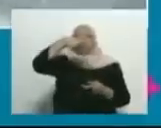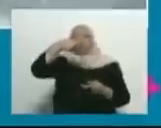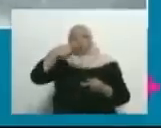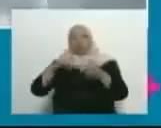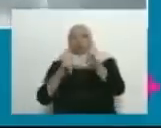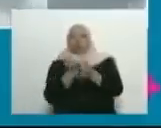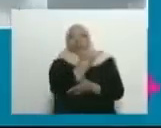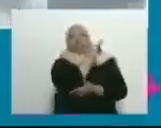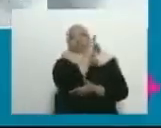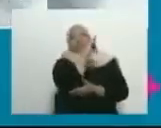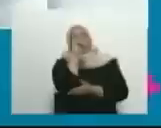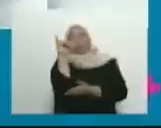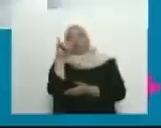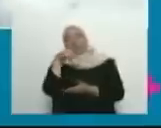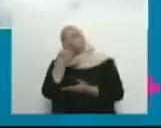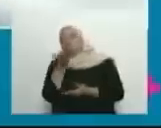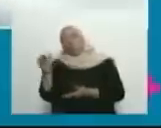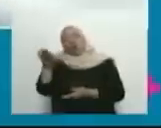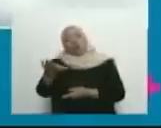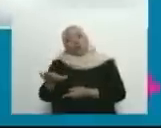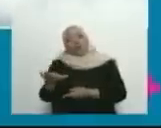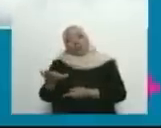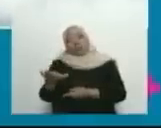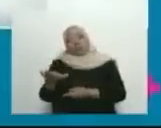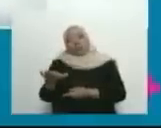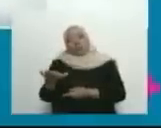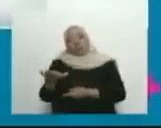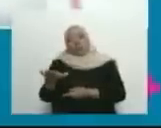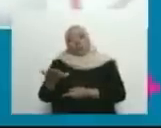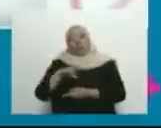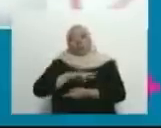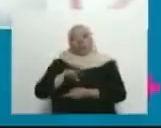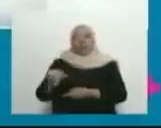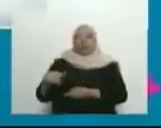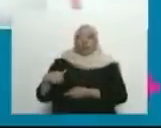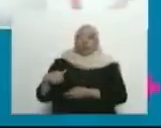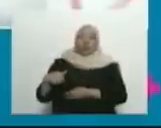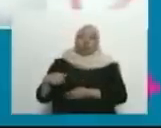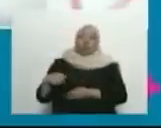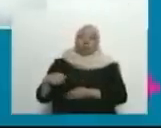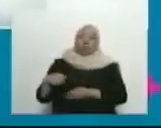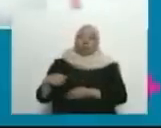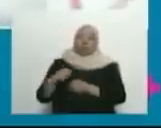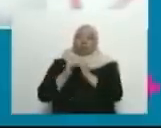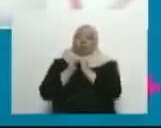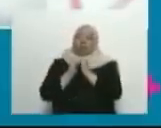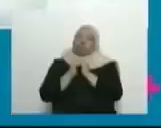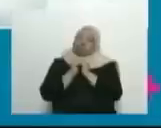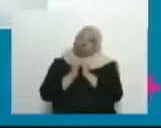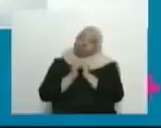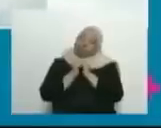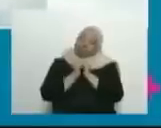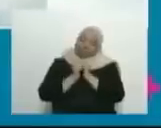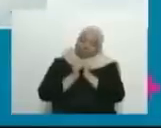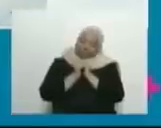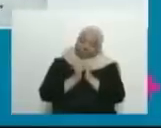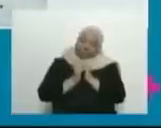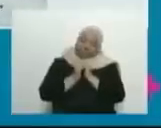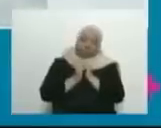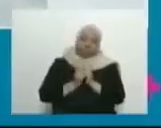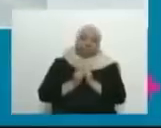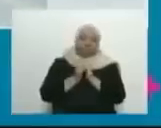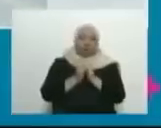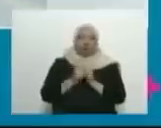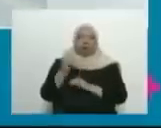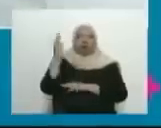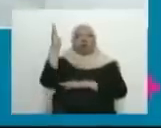ya sin vida, pues. Nosotros rezamos y elevamos una oración desde cada